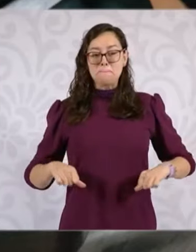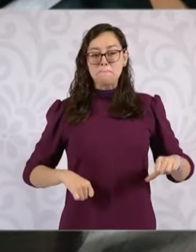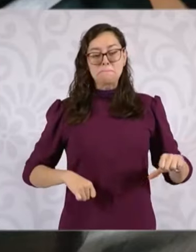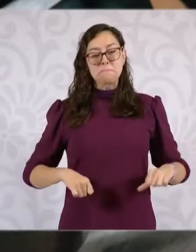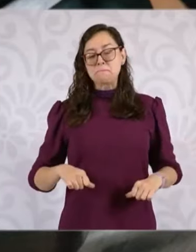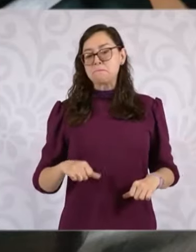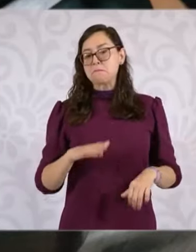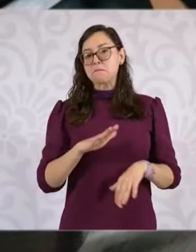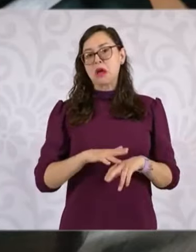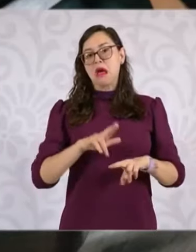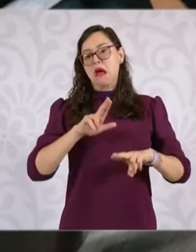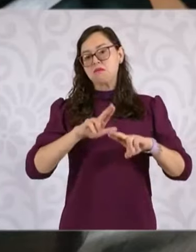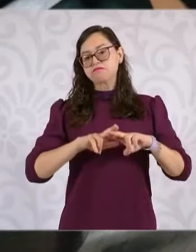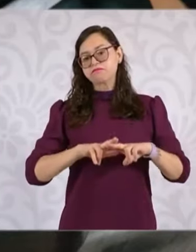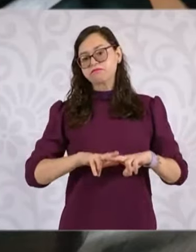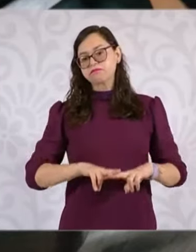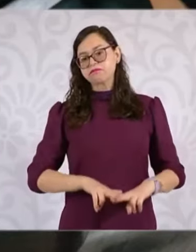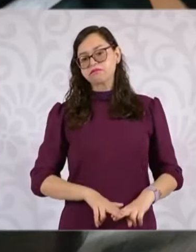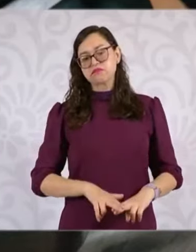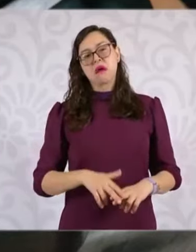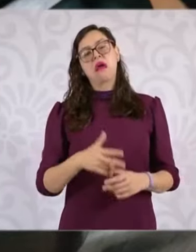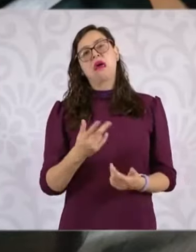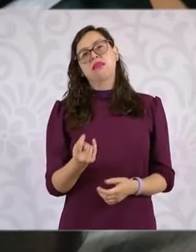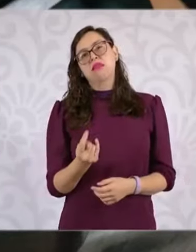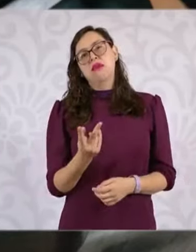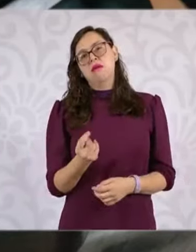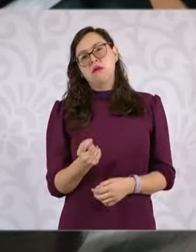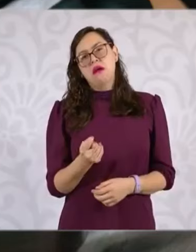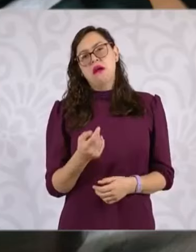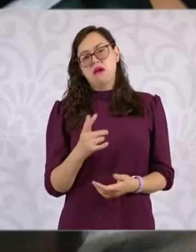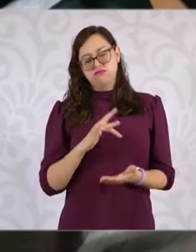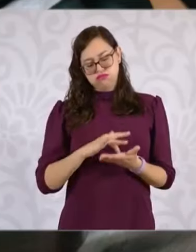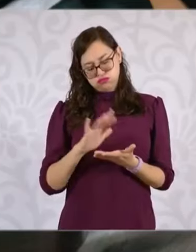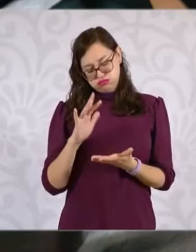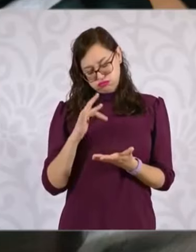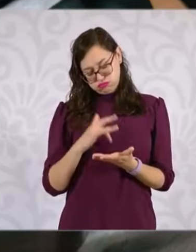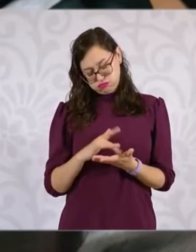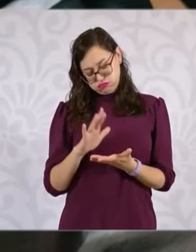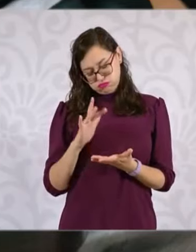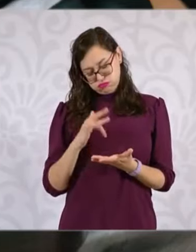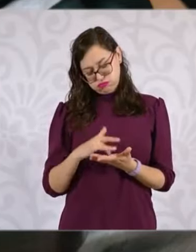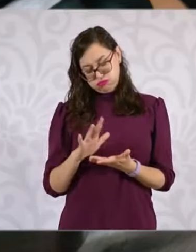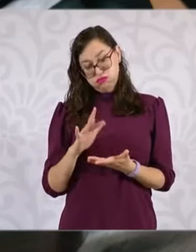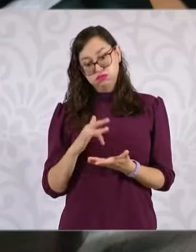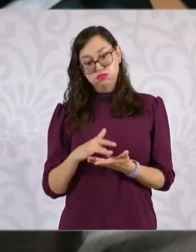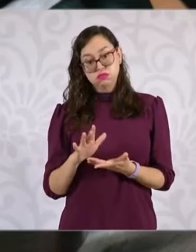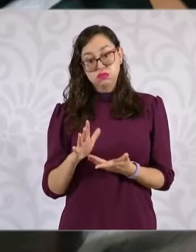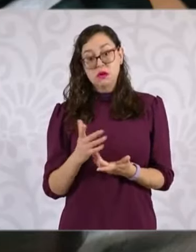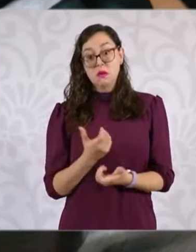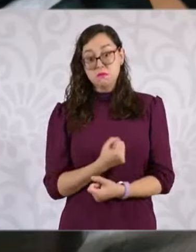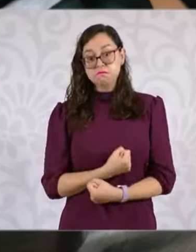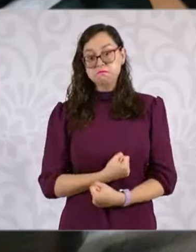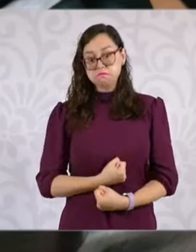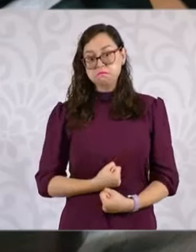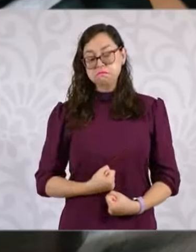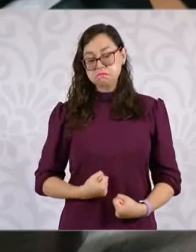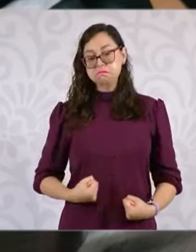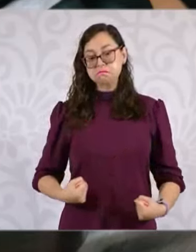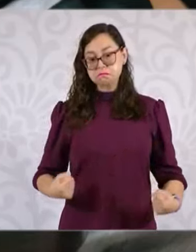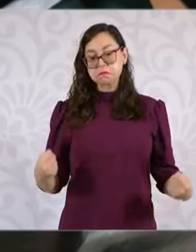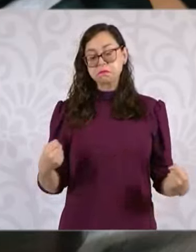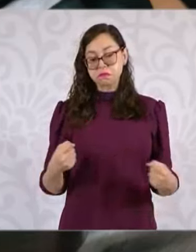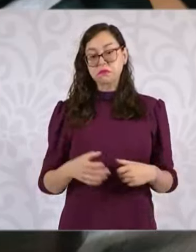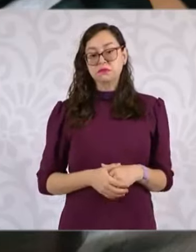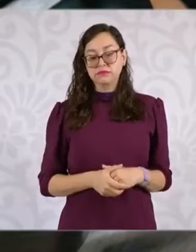televisión, en el teléfono y esto propicia también la obesidad, según la Encuesta de